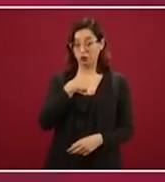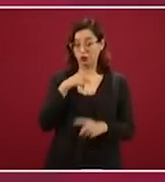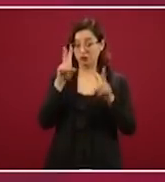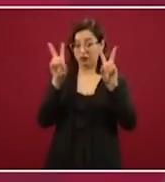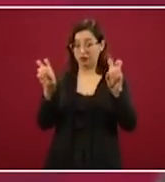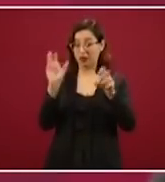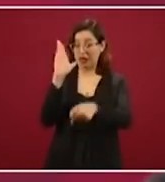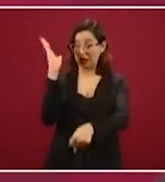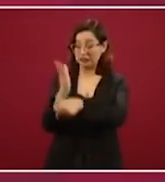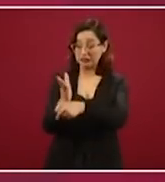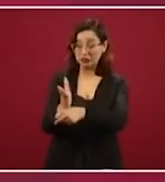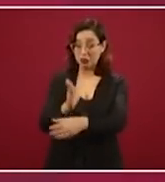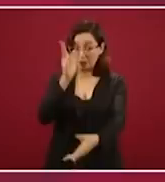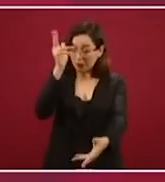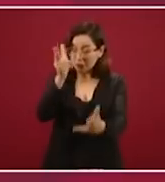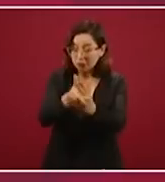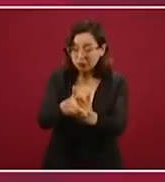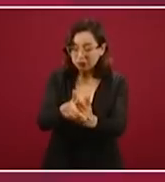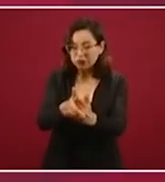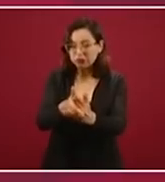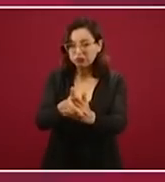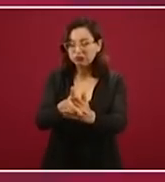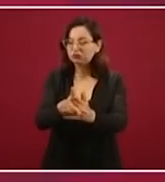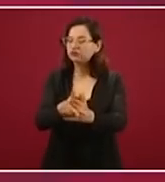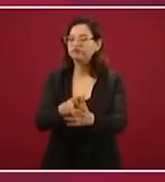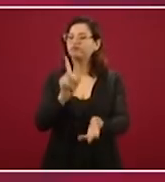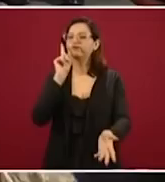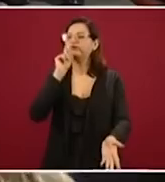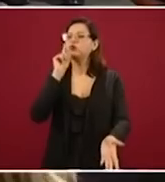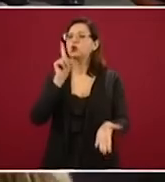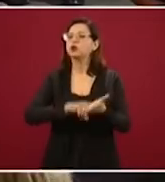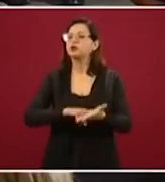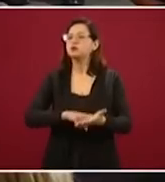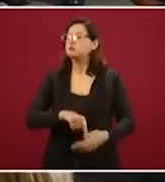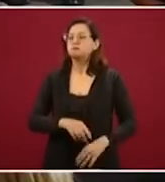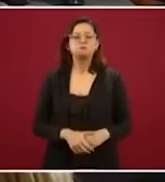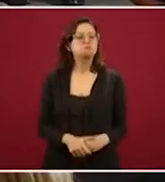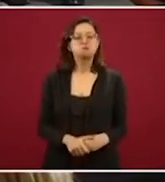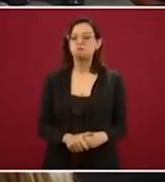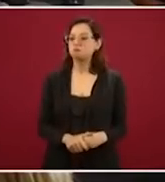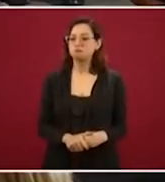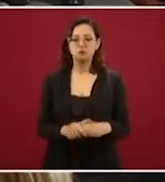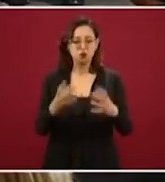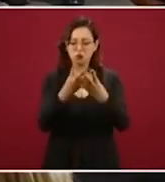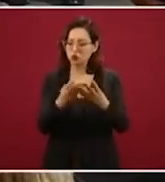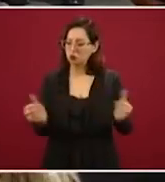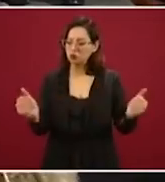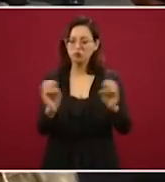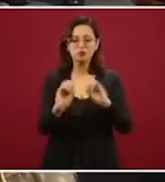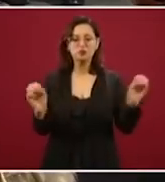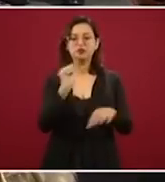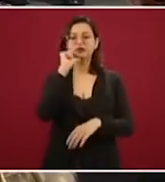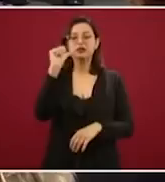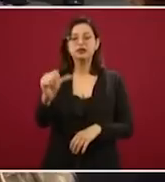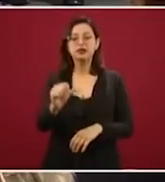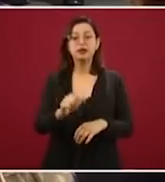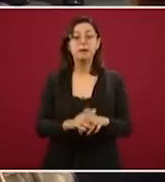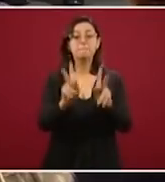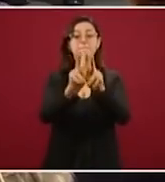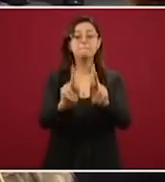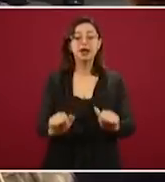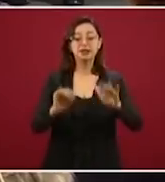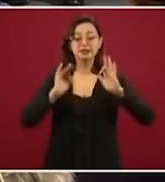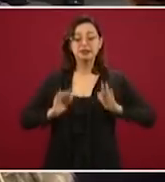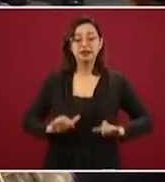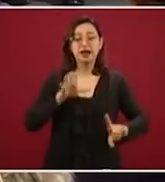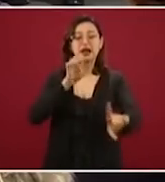sea una opción, una alternativa. Yo creo que la paz y la tranquilidad son frutos